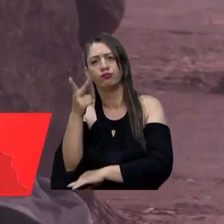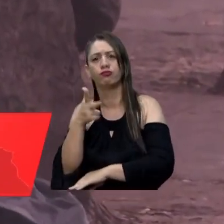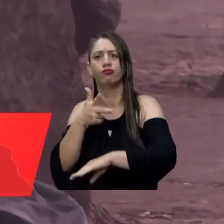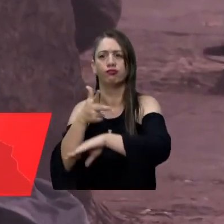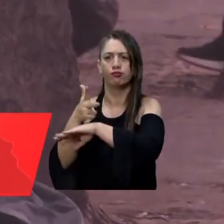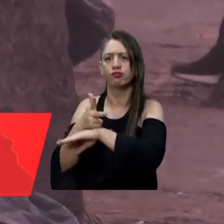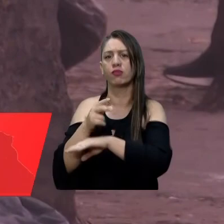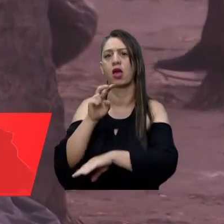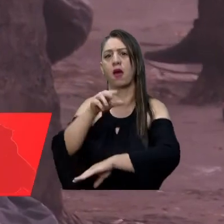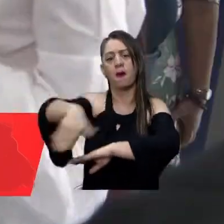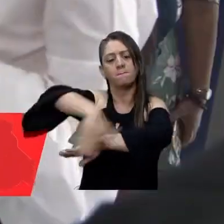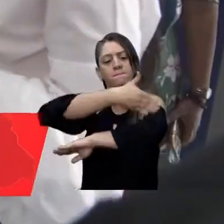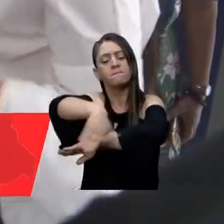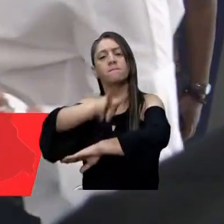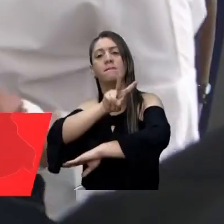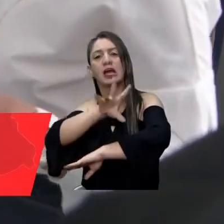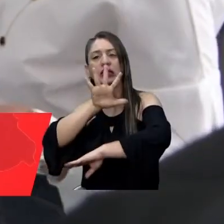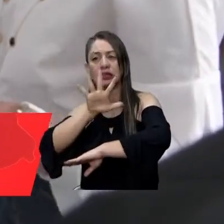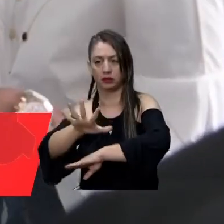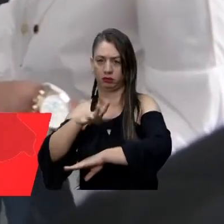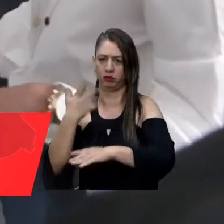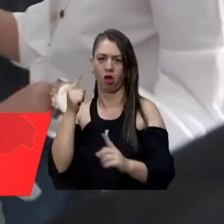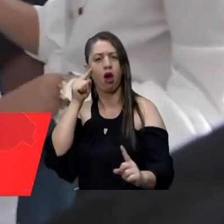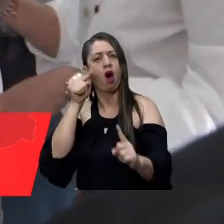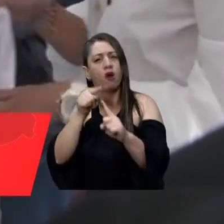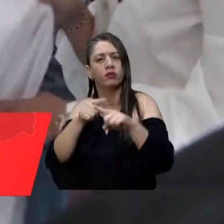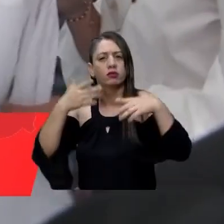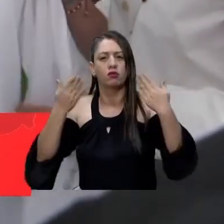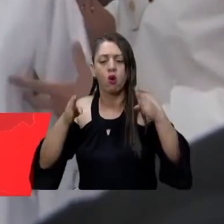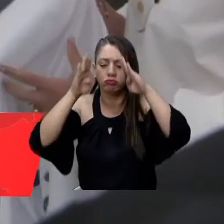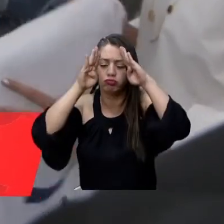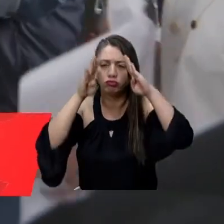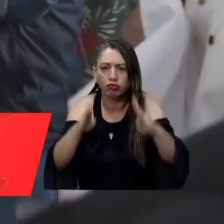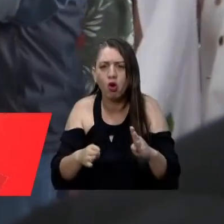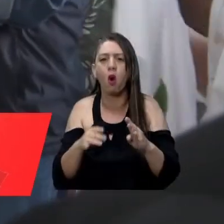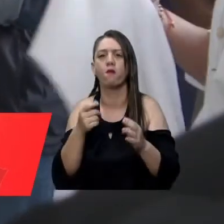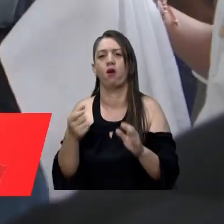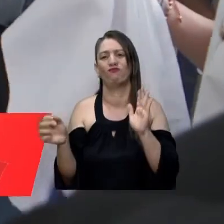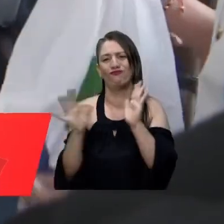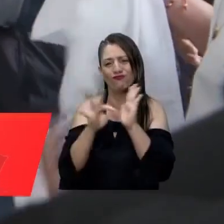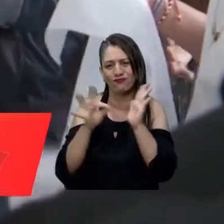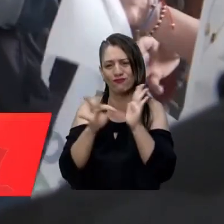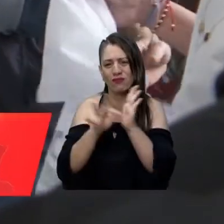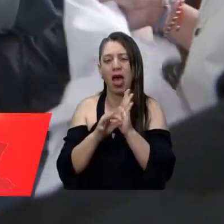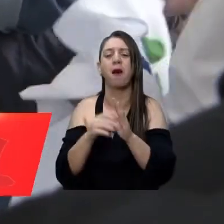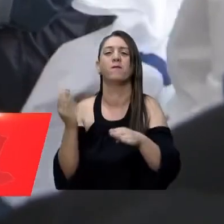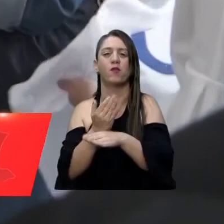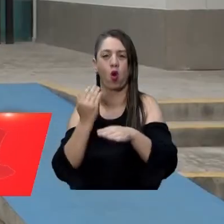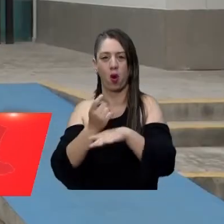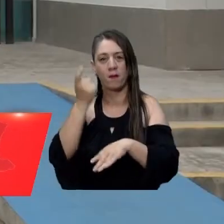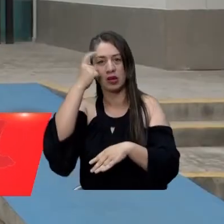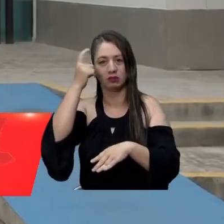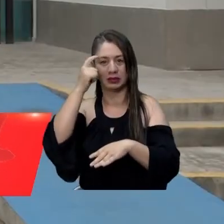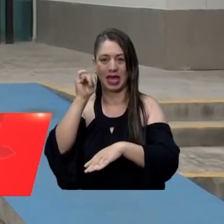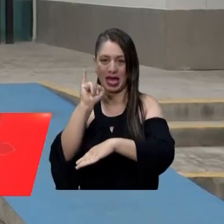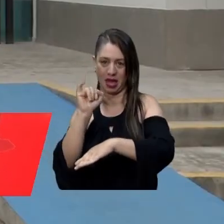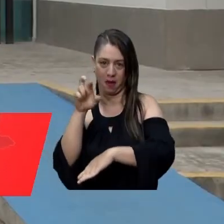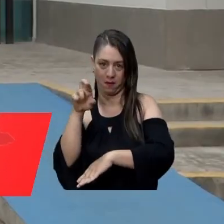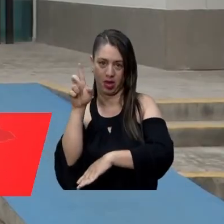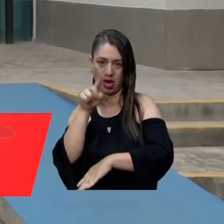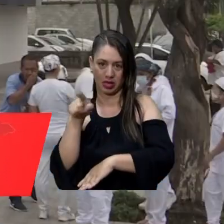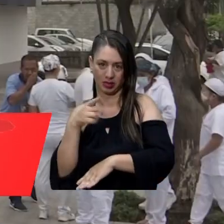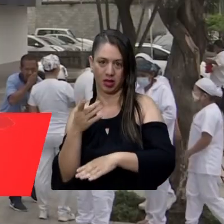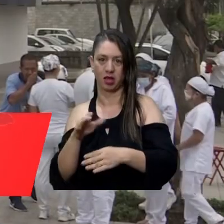vías como la 25. Con el objetivo de atender población con problemas de farmacodependencia y mentales, se inauguró esta IPS en el barrio